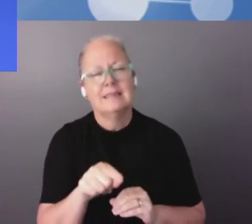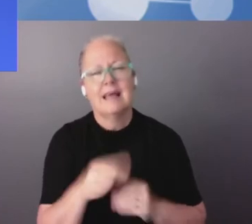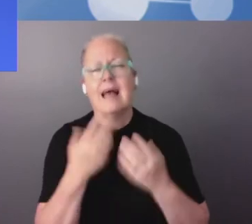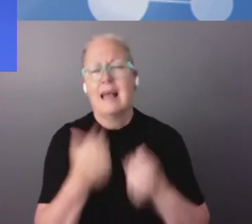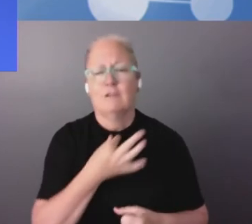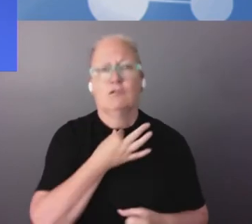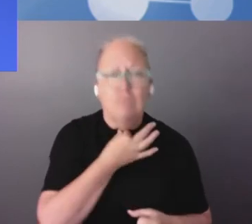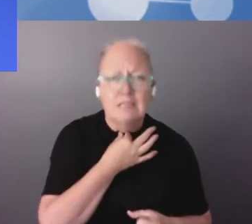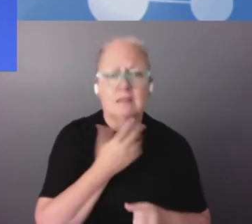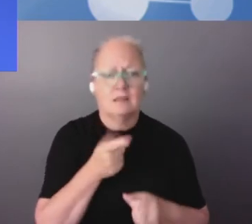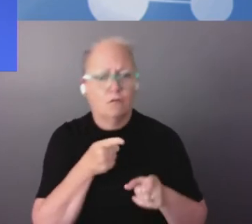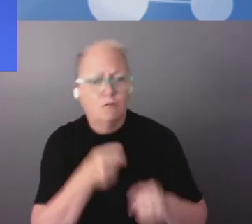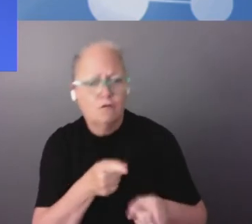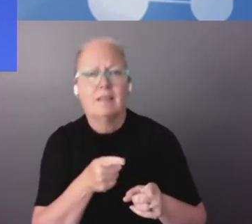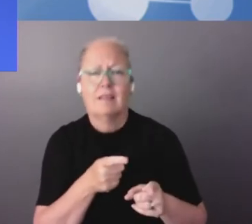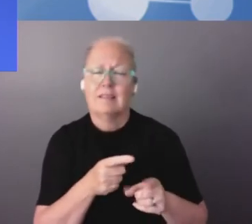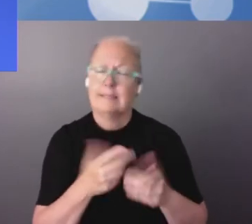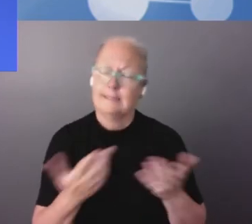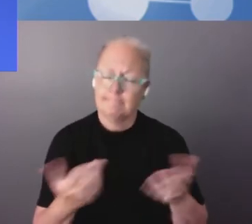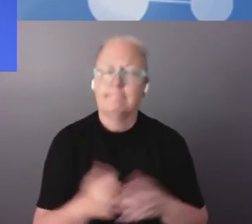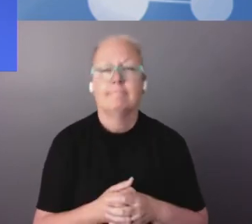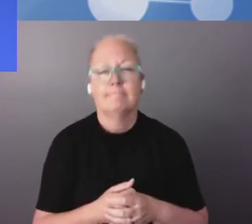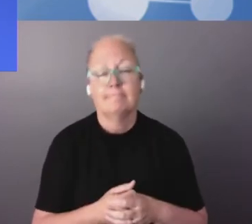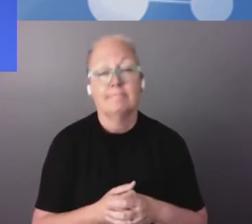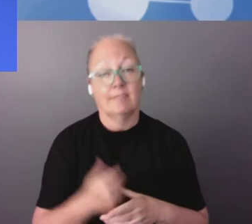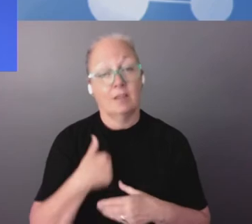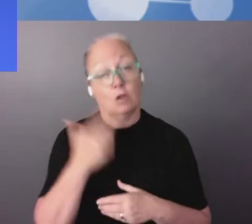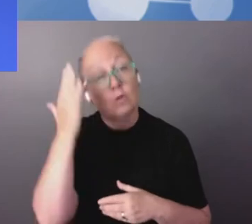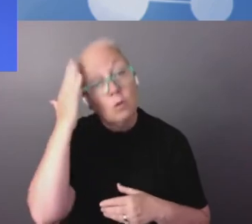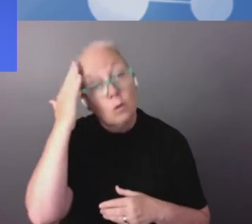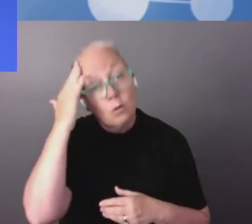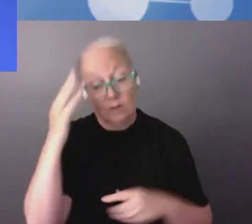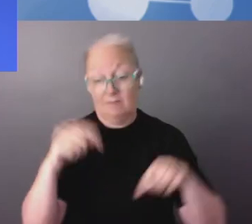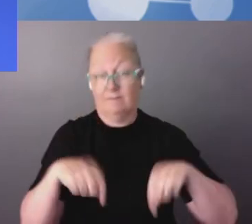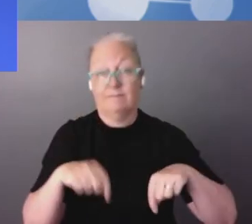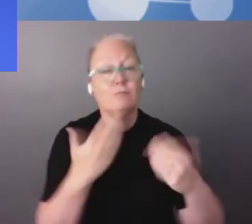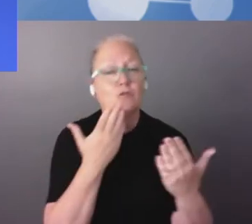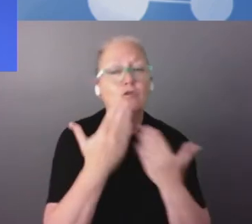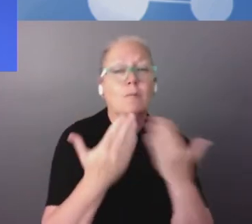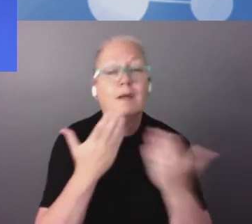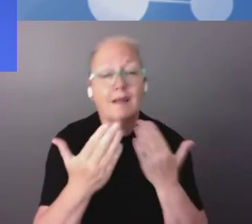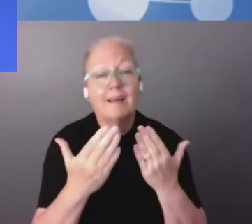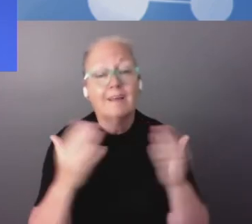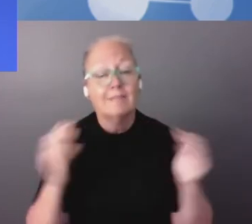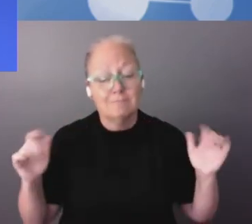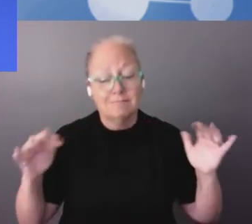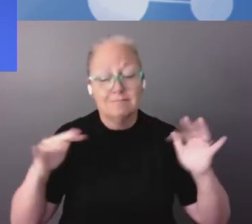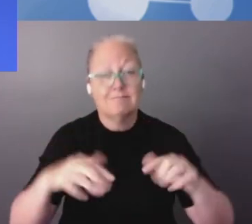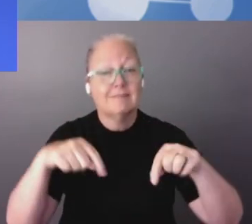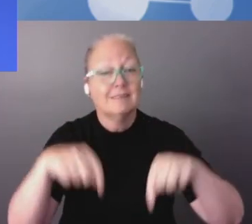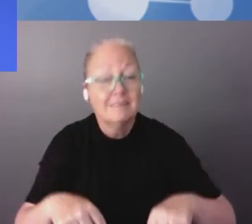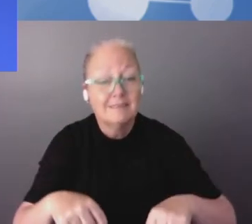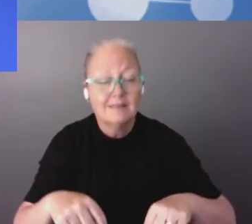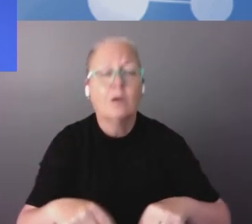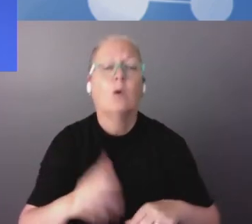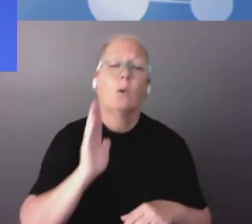amenazas. Estoy convencido de que este congreso organizado aquí en Polonia, en Katowice, va a ayudar a encontrar estas